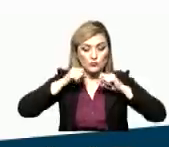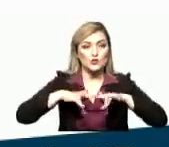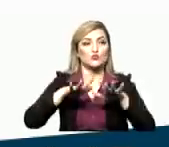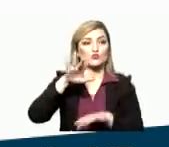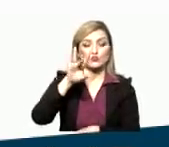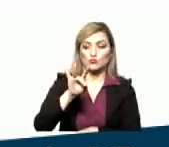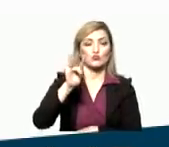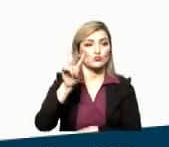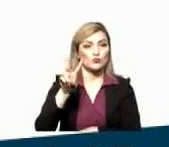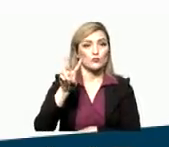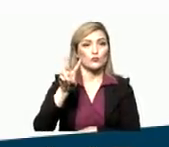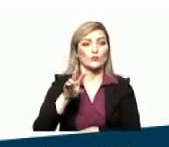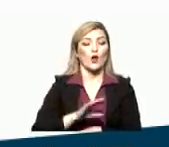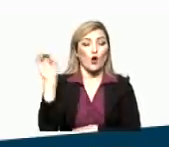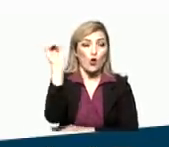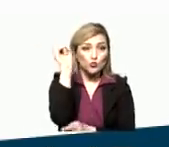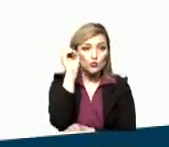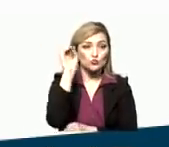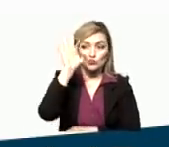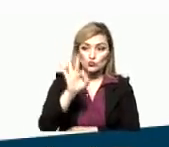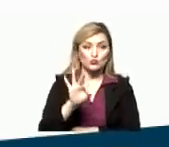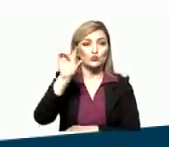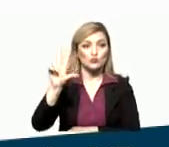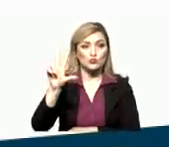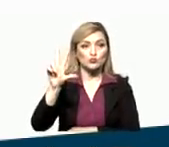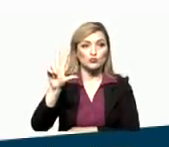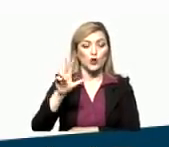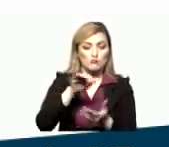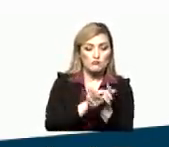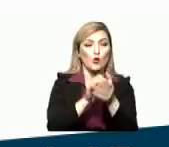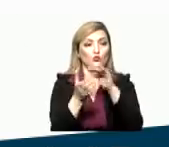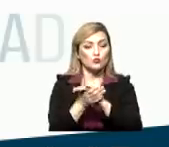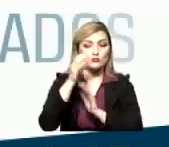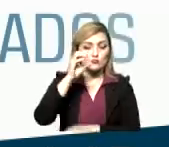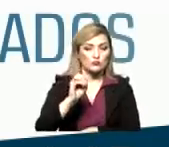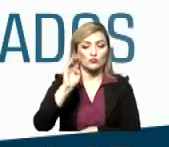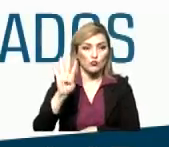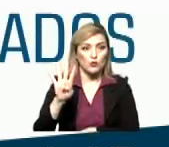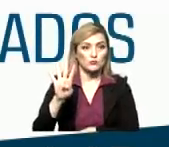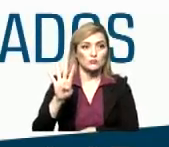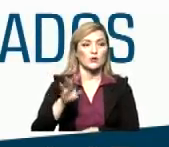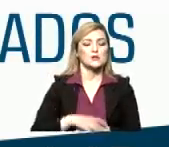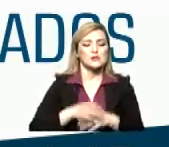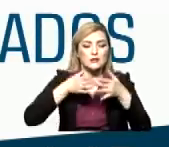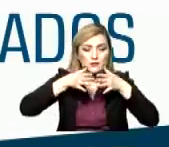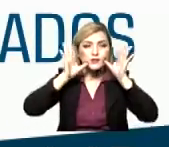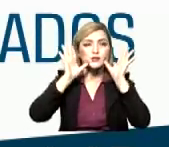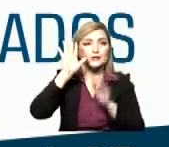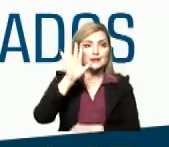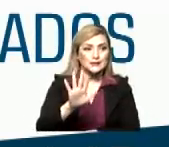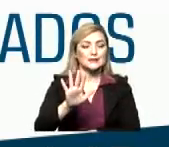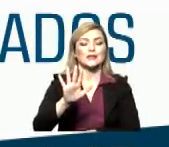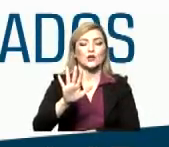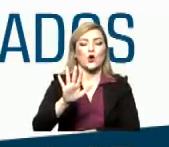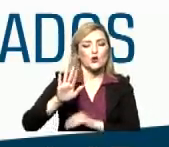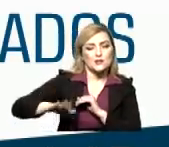septiembre 8 y 2. En octubre 9 y 3, en noviembre 0 y 4 y en diciembre 5 y